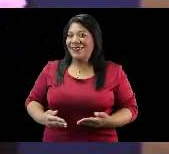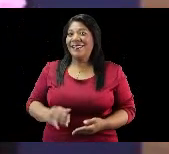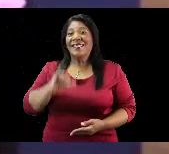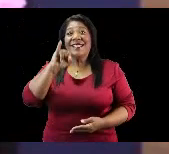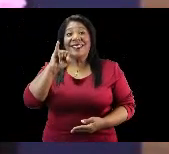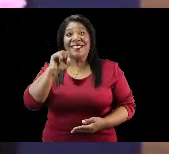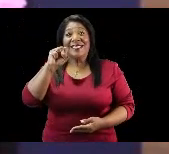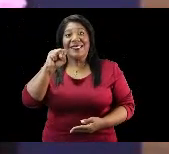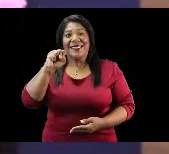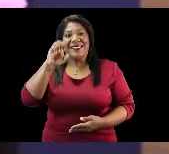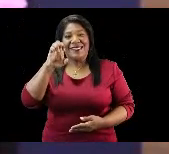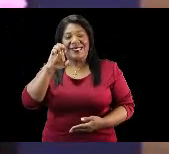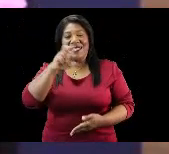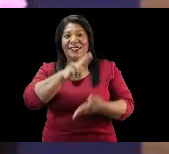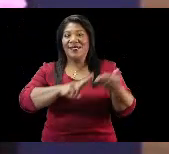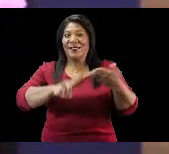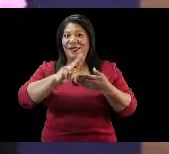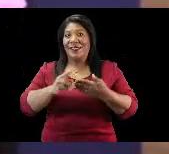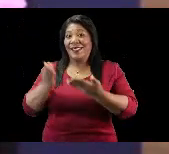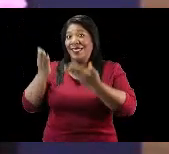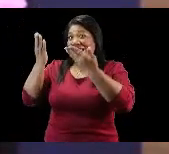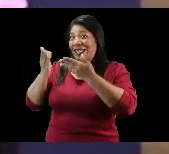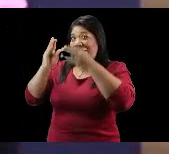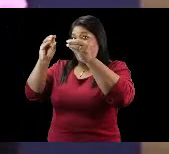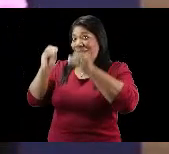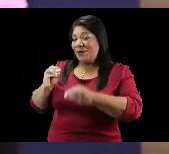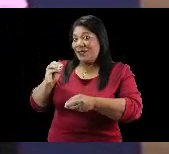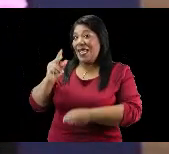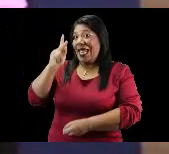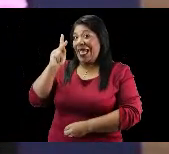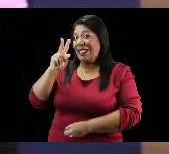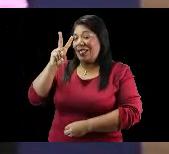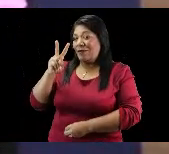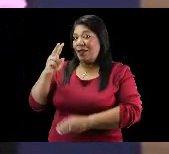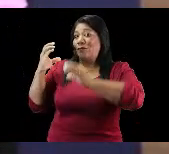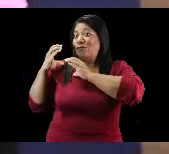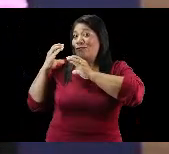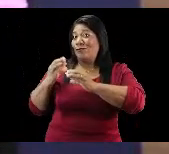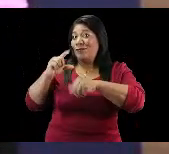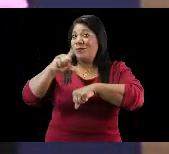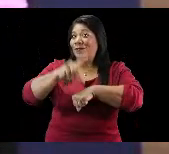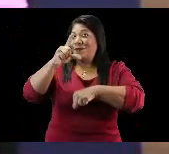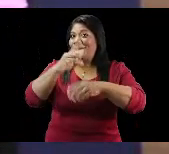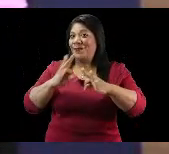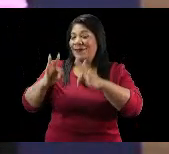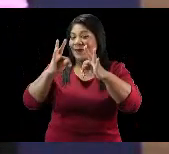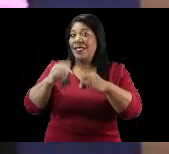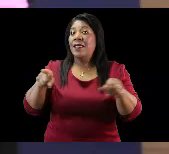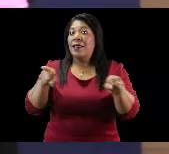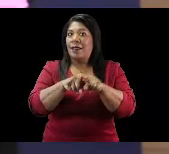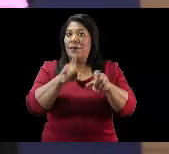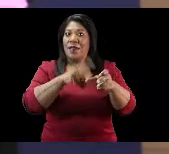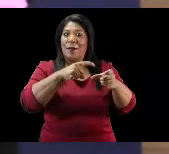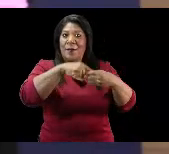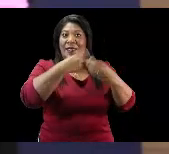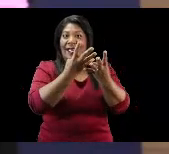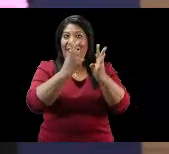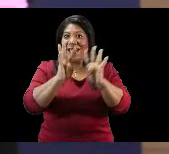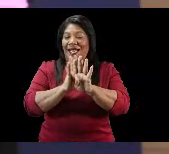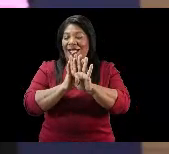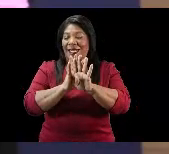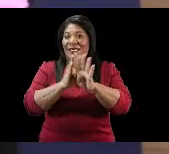Bienvenidos a ISAI Universidad. Mi nombre es Kathleen Valdés, coordinadora de las carreras de turismo y comisionada de la